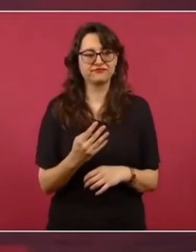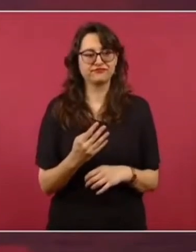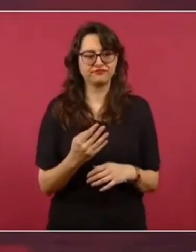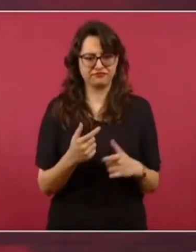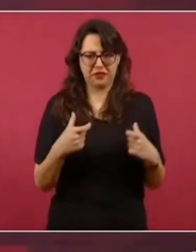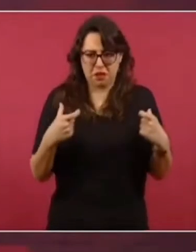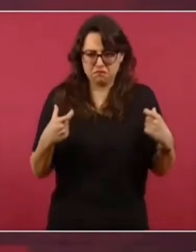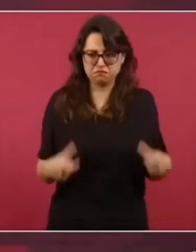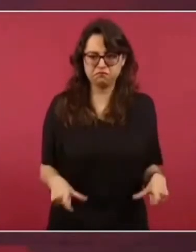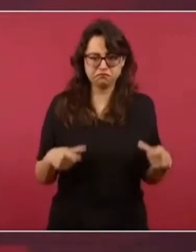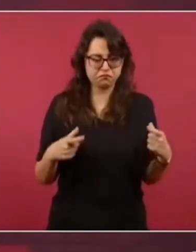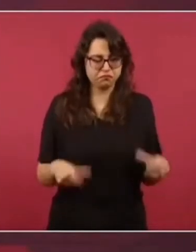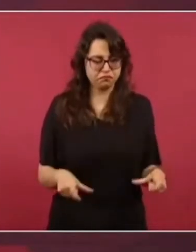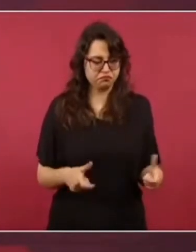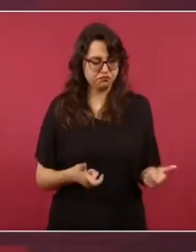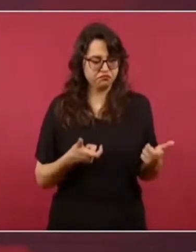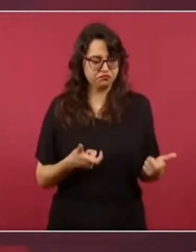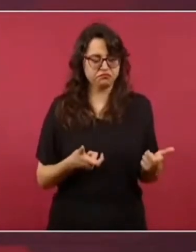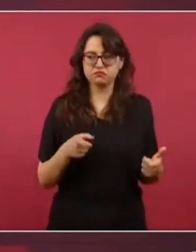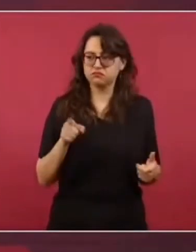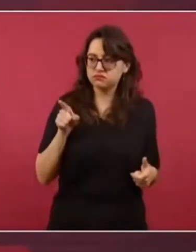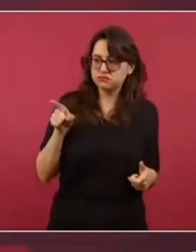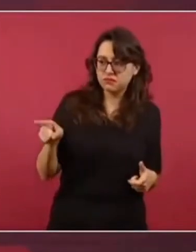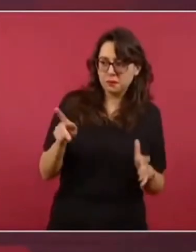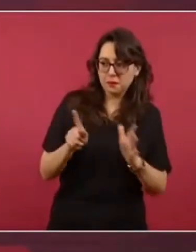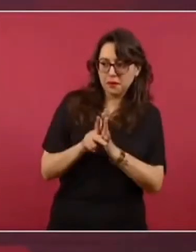económicamente a los magonistas